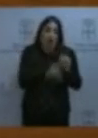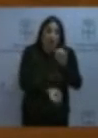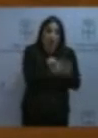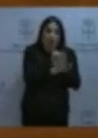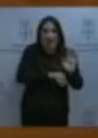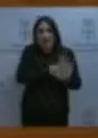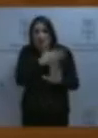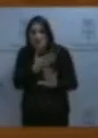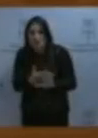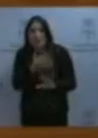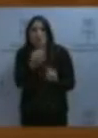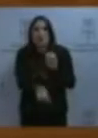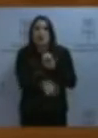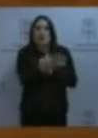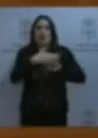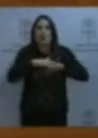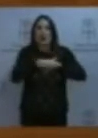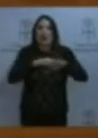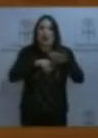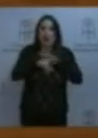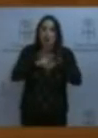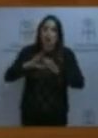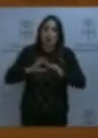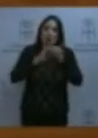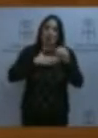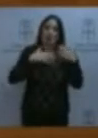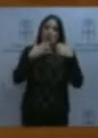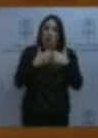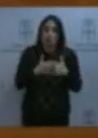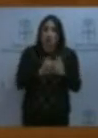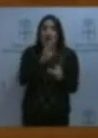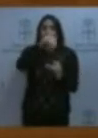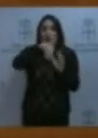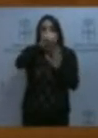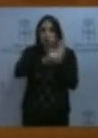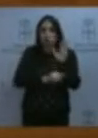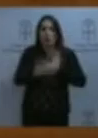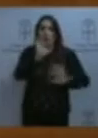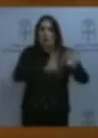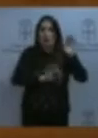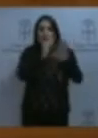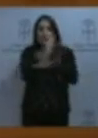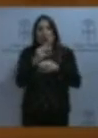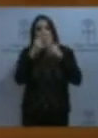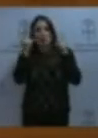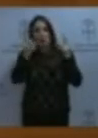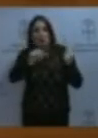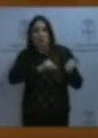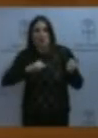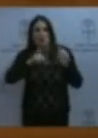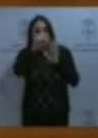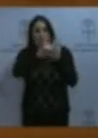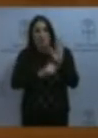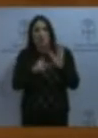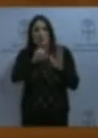actualidad, la creación de una red de recursos de patrimonio industrial que aglutine organizaciones e instituciones públicas y privadas, el